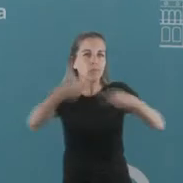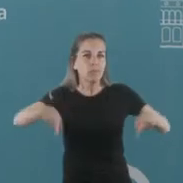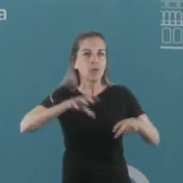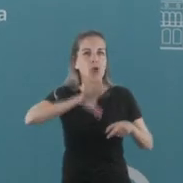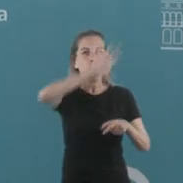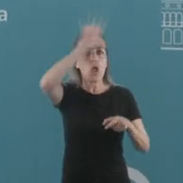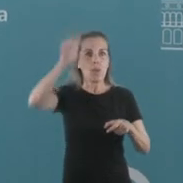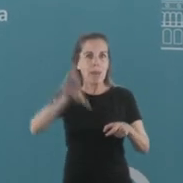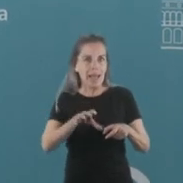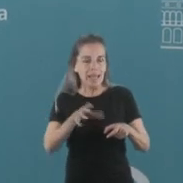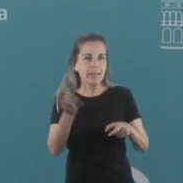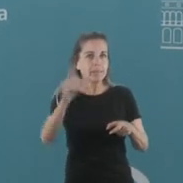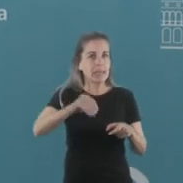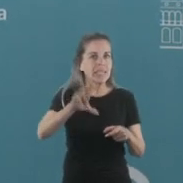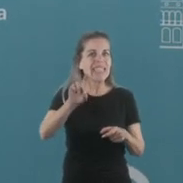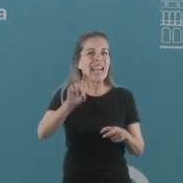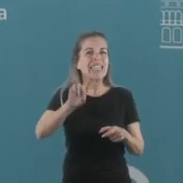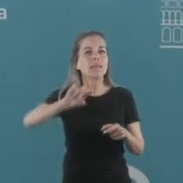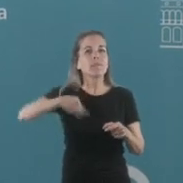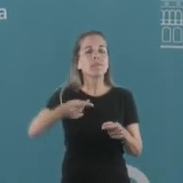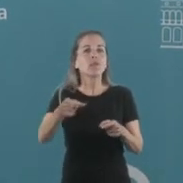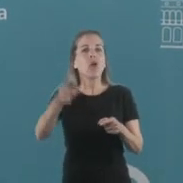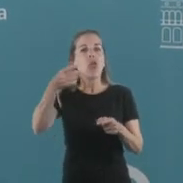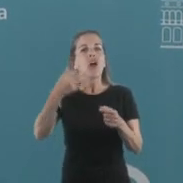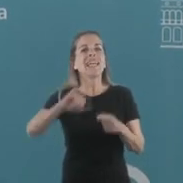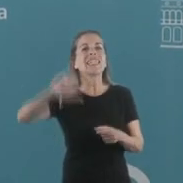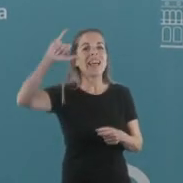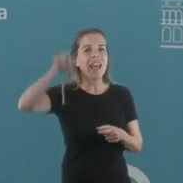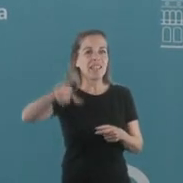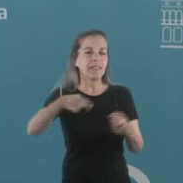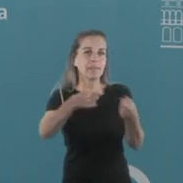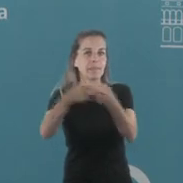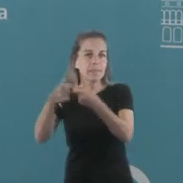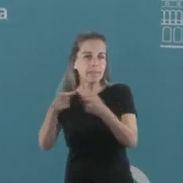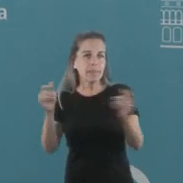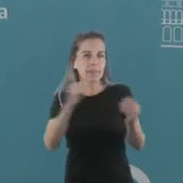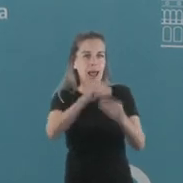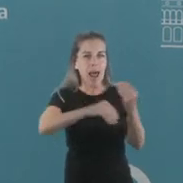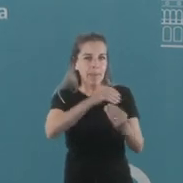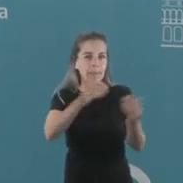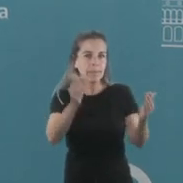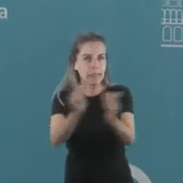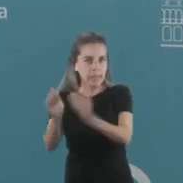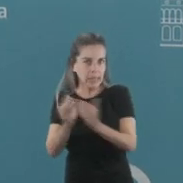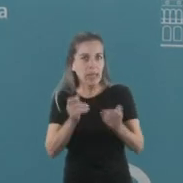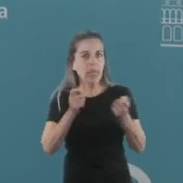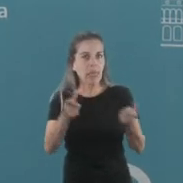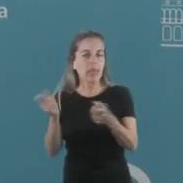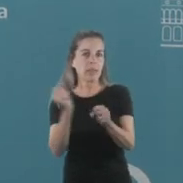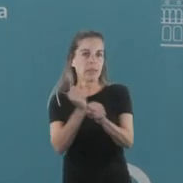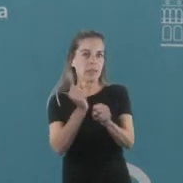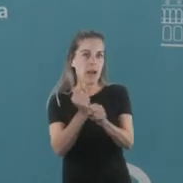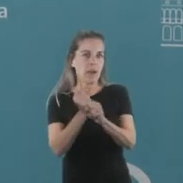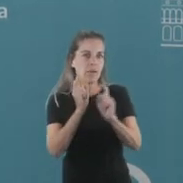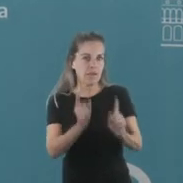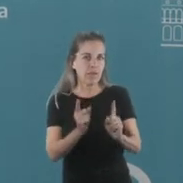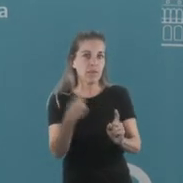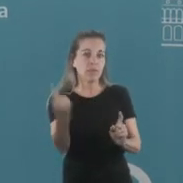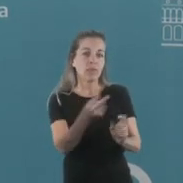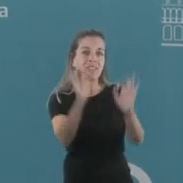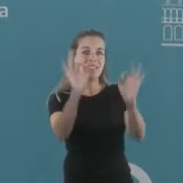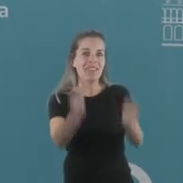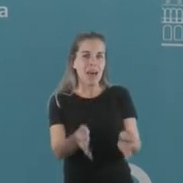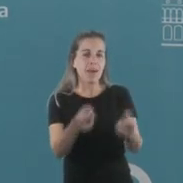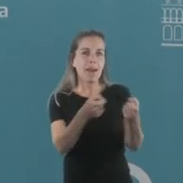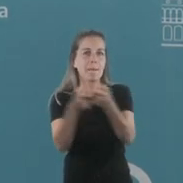puntos de tasa de interés para las pymes, les va a permitir seguir generando empleo. Ustedes saben que las pymes son de las mayores